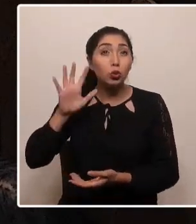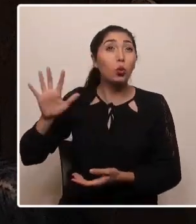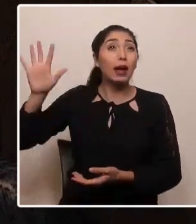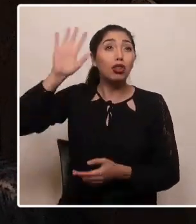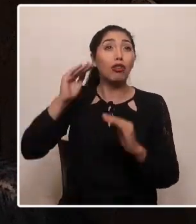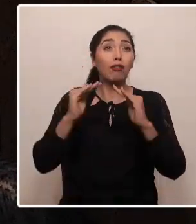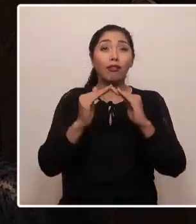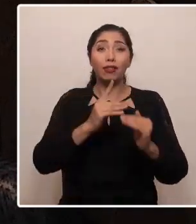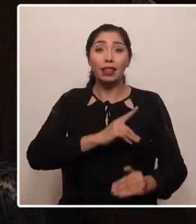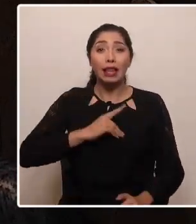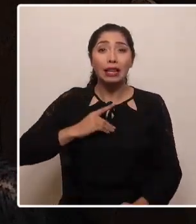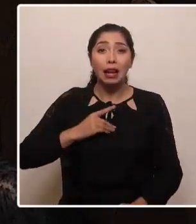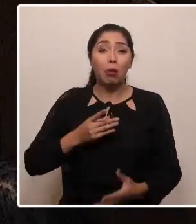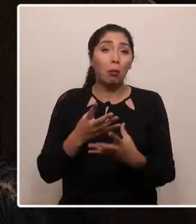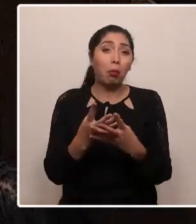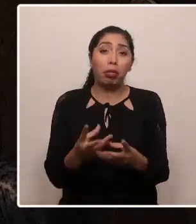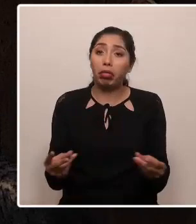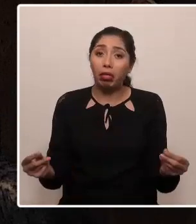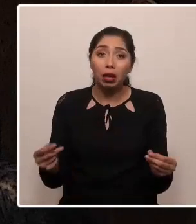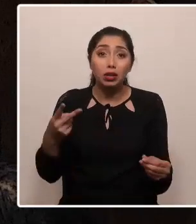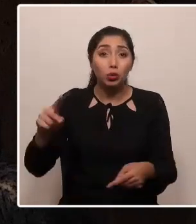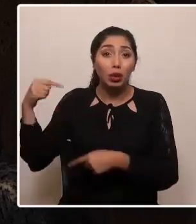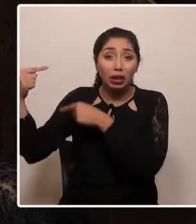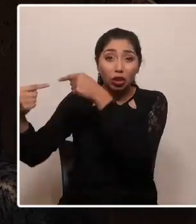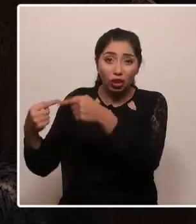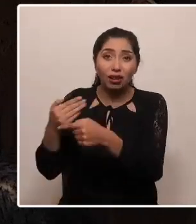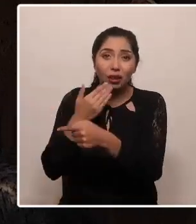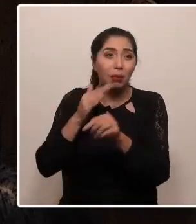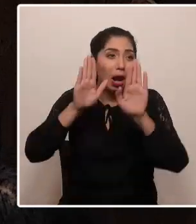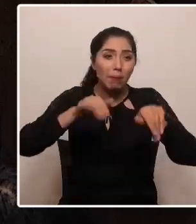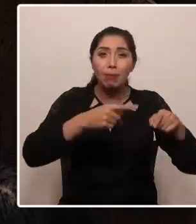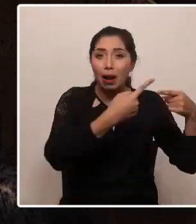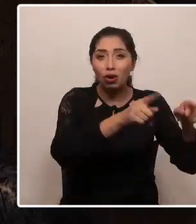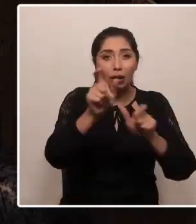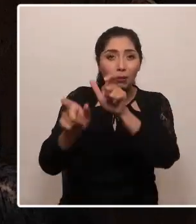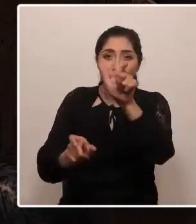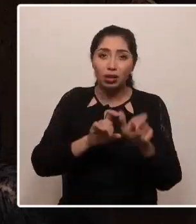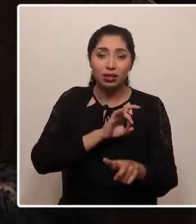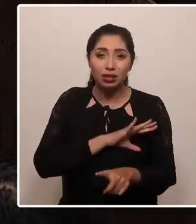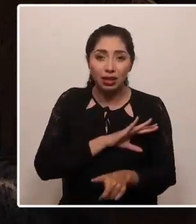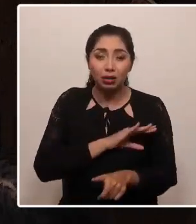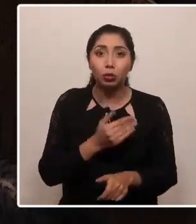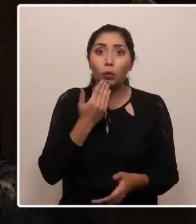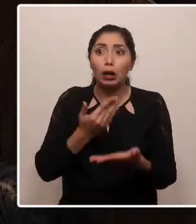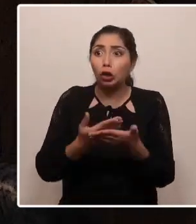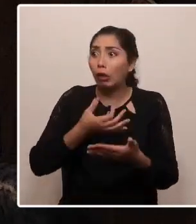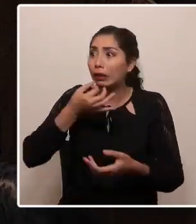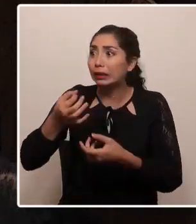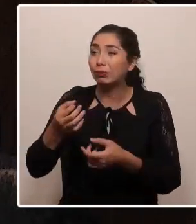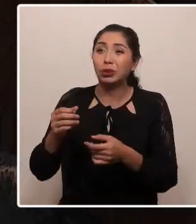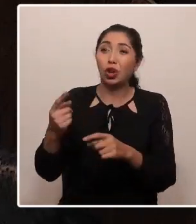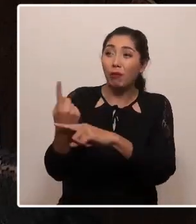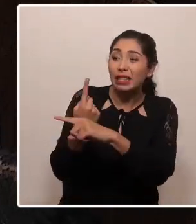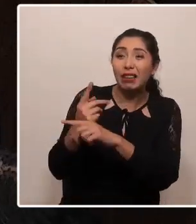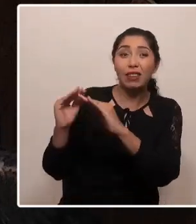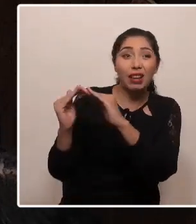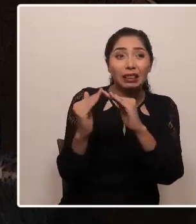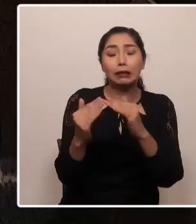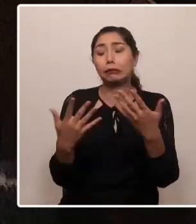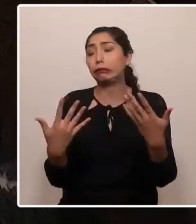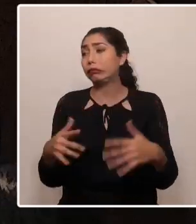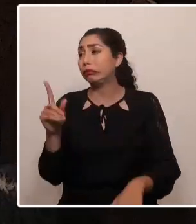trámite. Su historia es la de muchos, pues en Chile hay más trabas que ayuda a la hora de hablar de vivienda. Para acceder a la vivienda en Chile